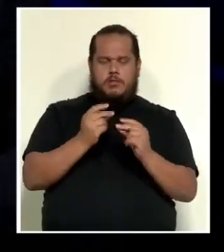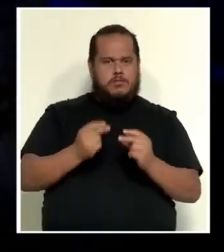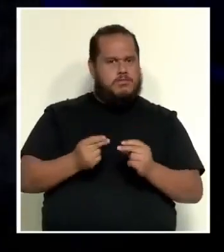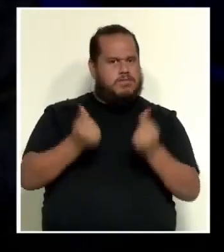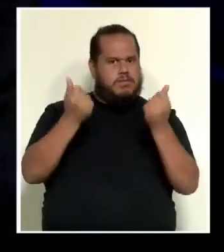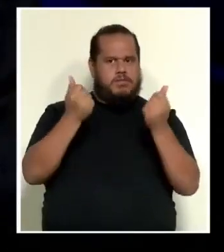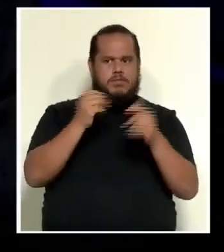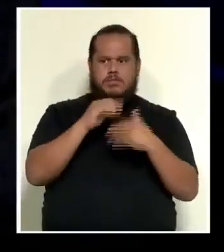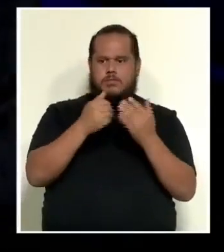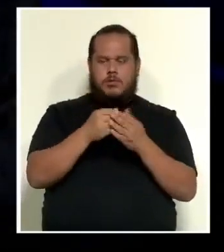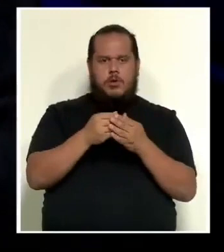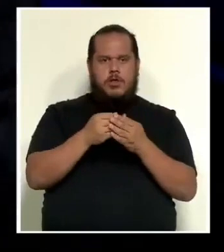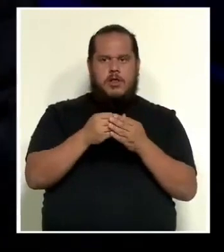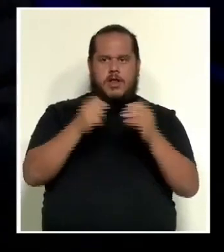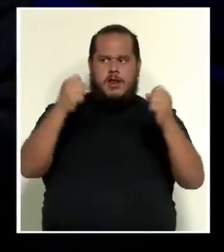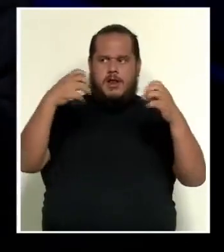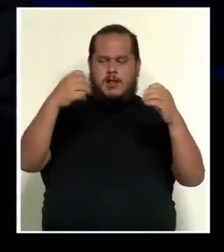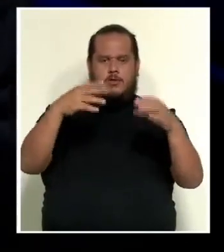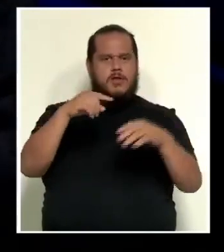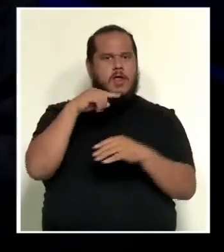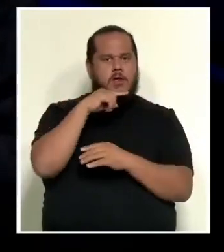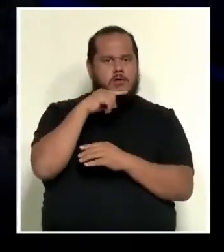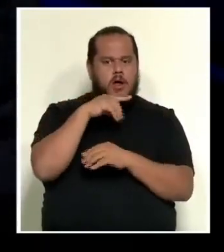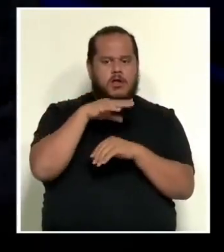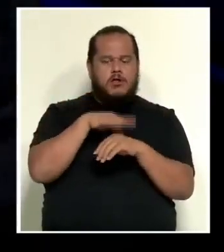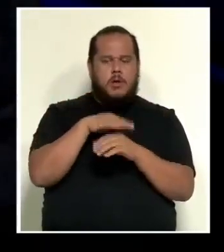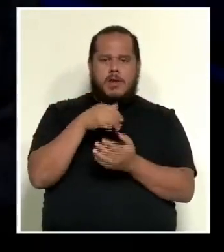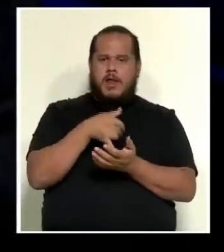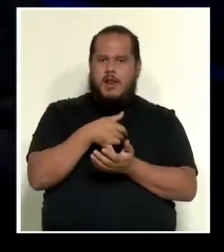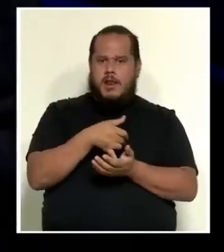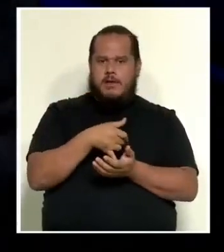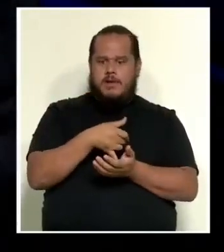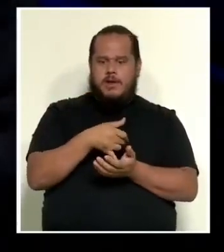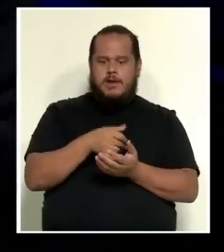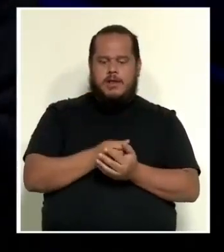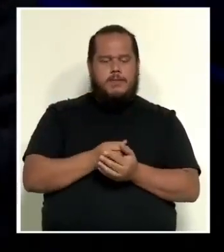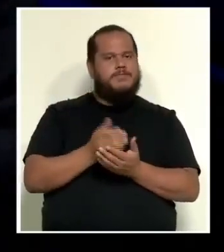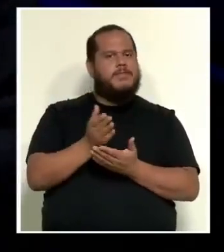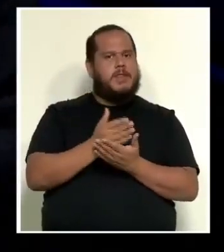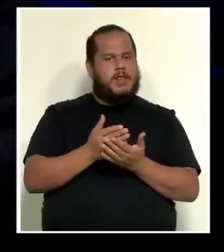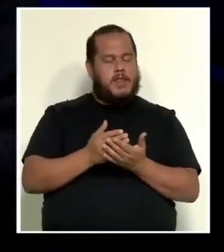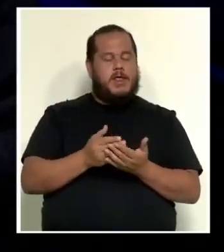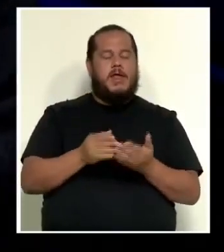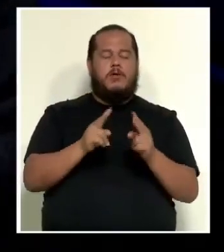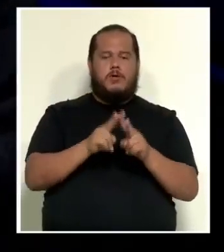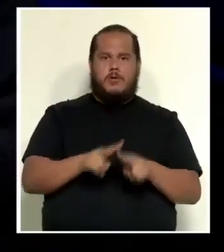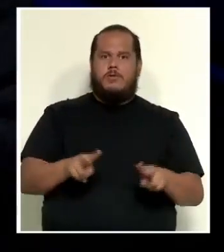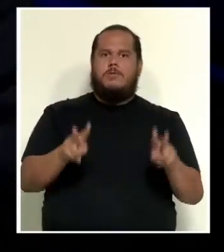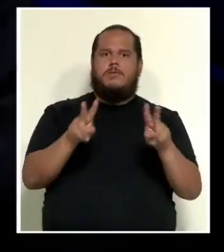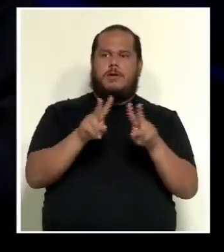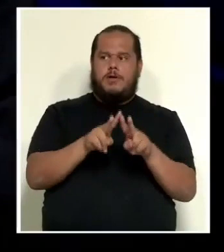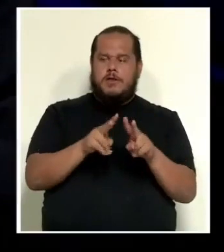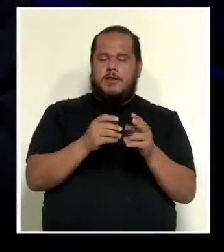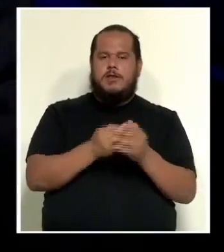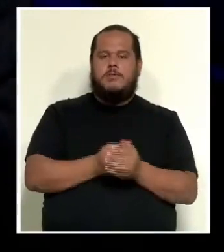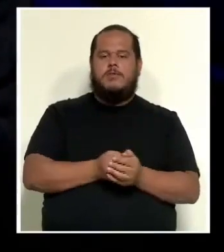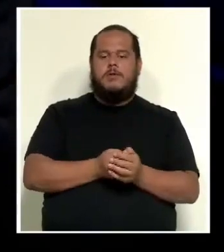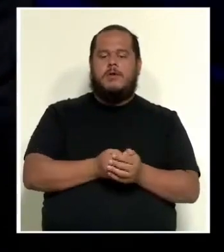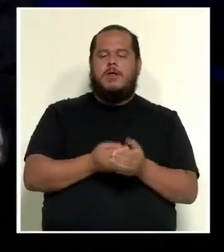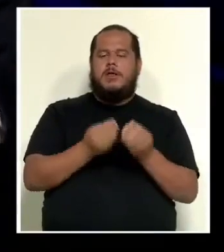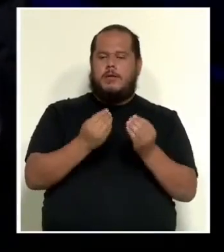todas las luces rojas sobre la fragilidad de algo valiosísimo que muchas